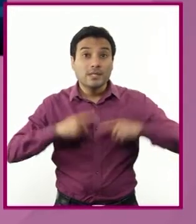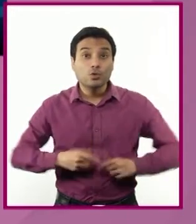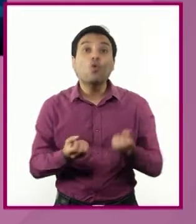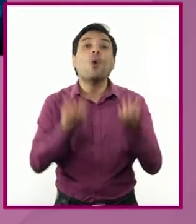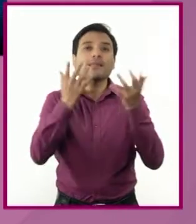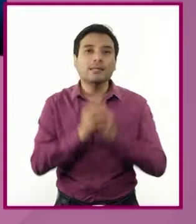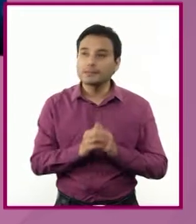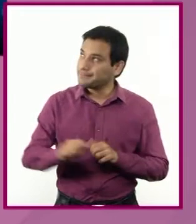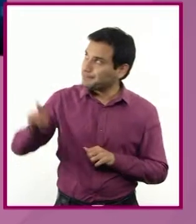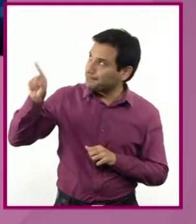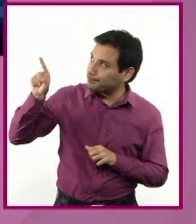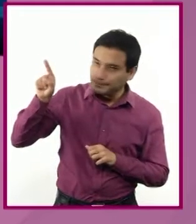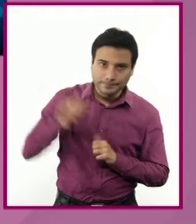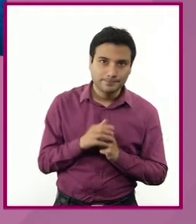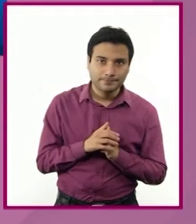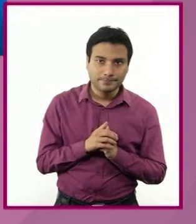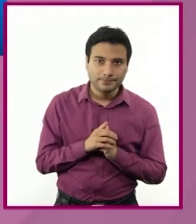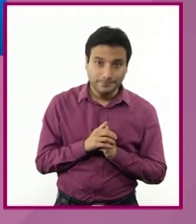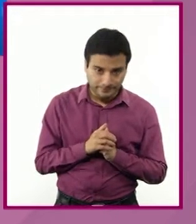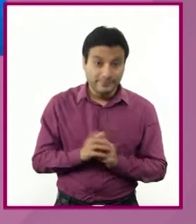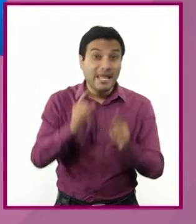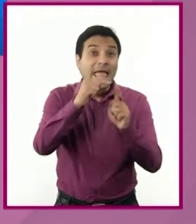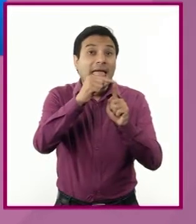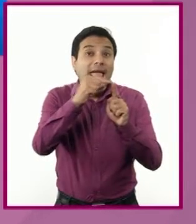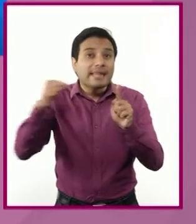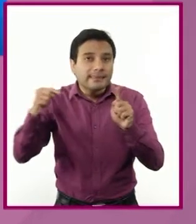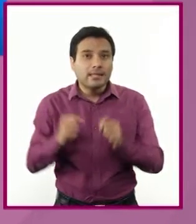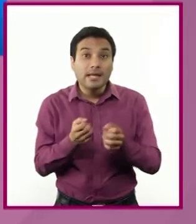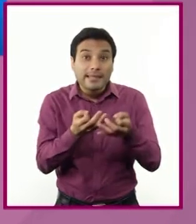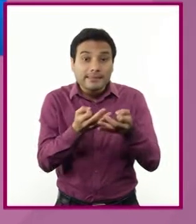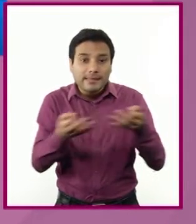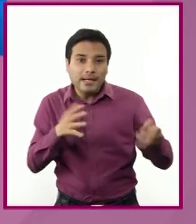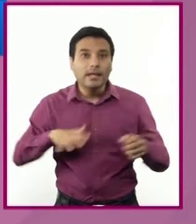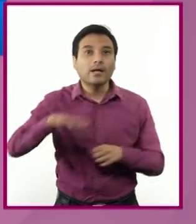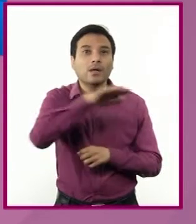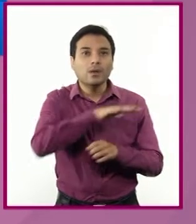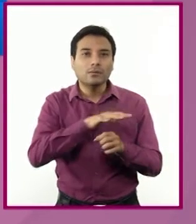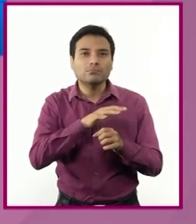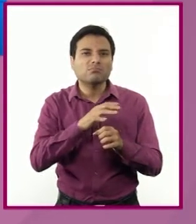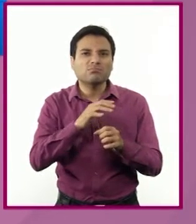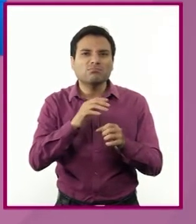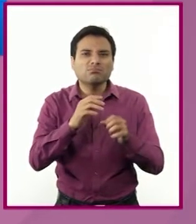164.670.000 habitantes. Entre su superficie,